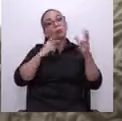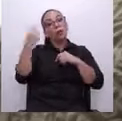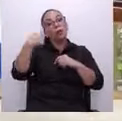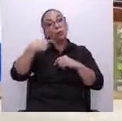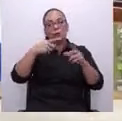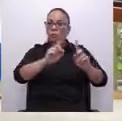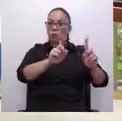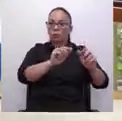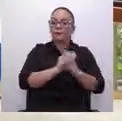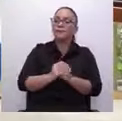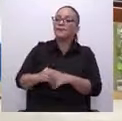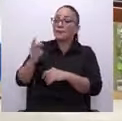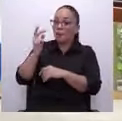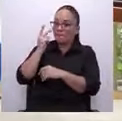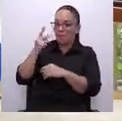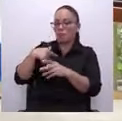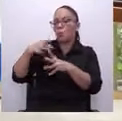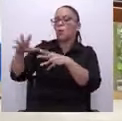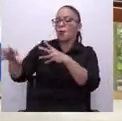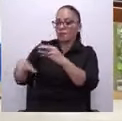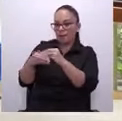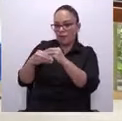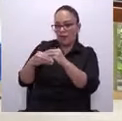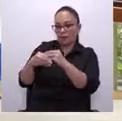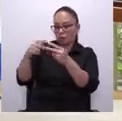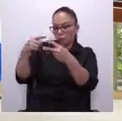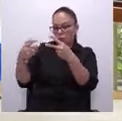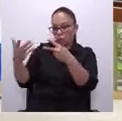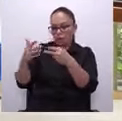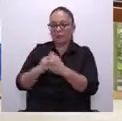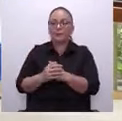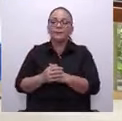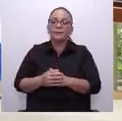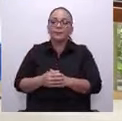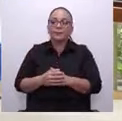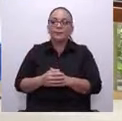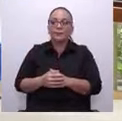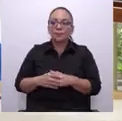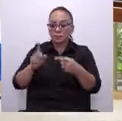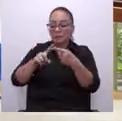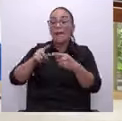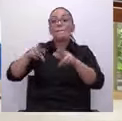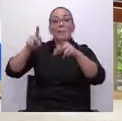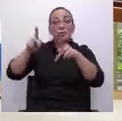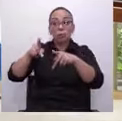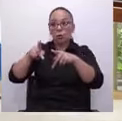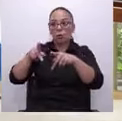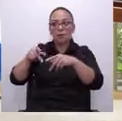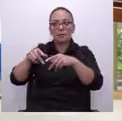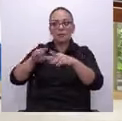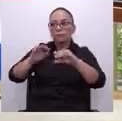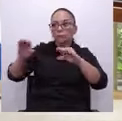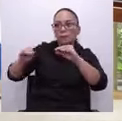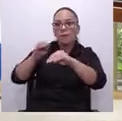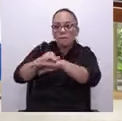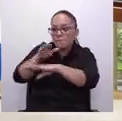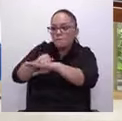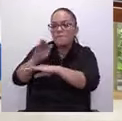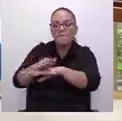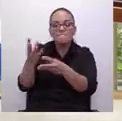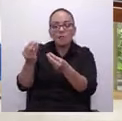Vea, yo voy a añadir un par de cosas. Esos que andan metiendo miedo o lo hacen